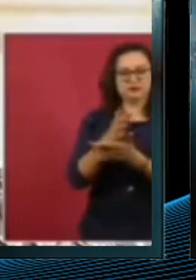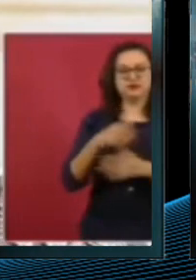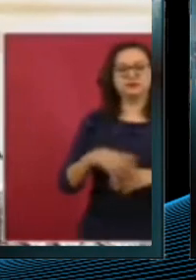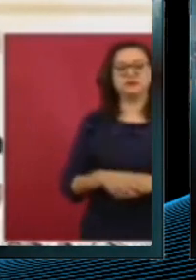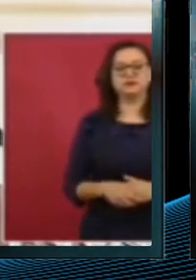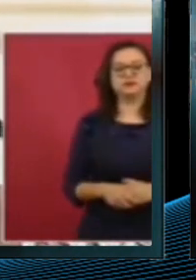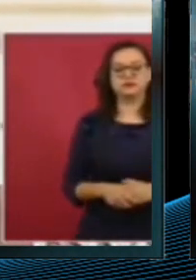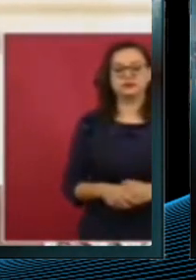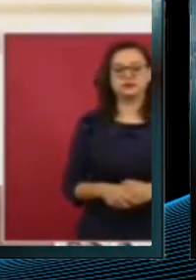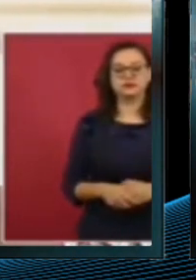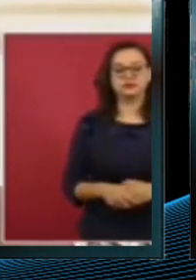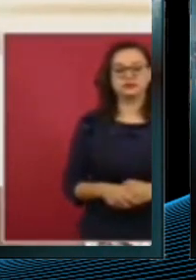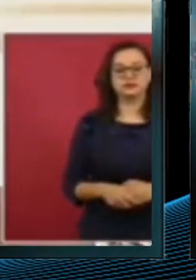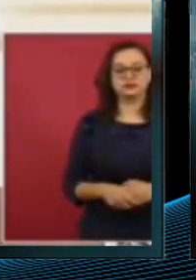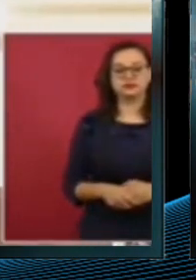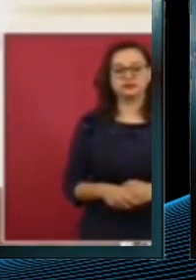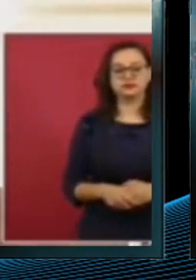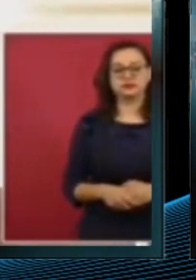Entonces,